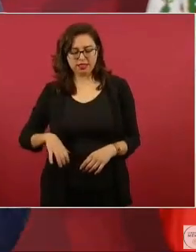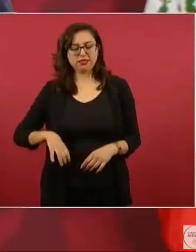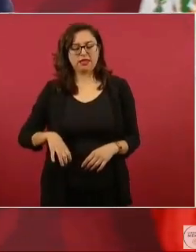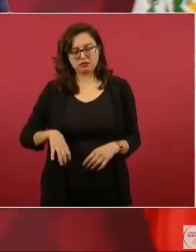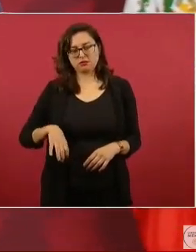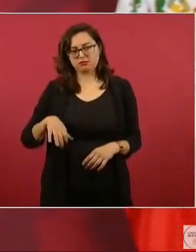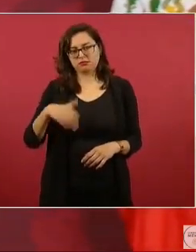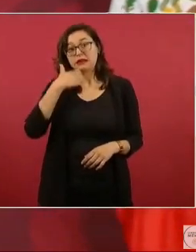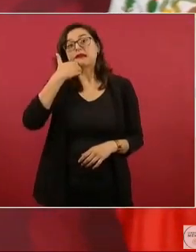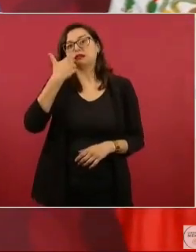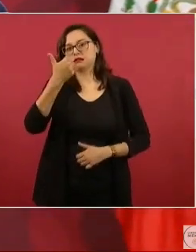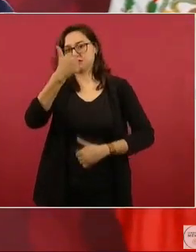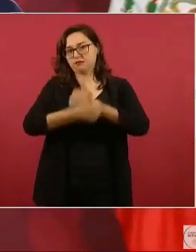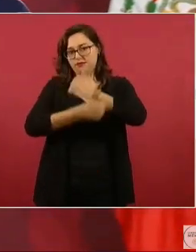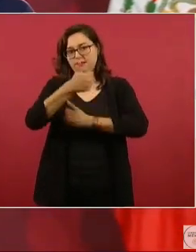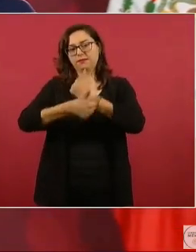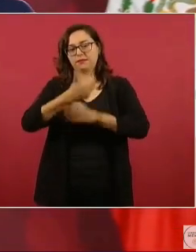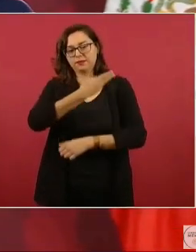empresarios con un